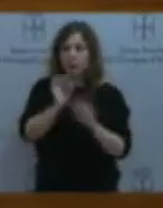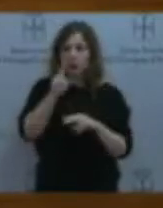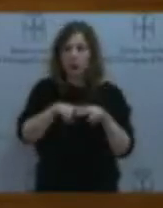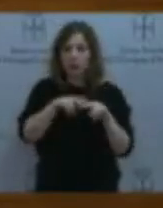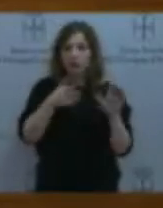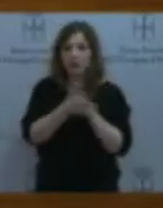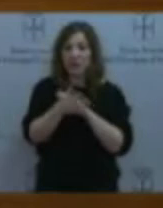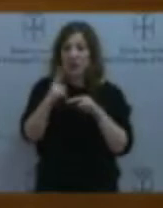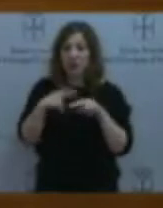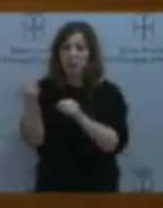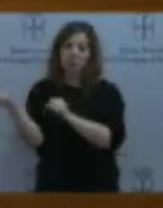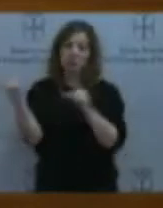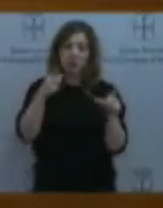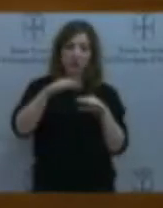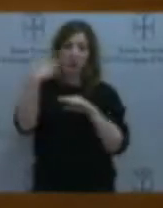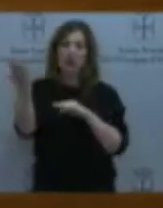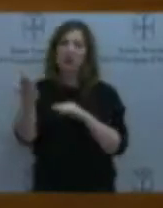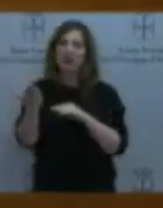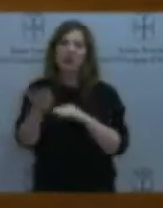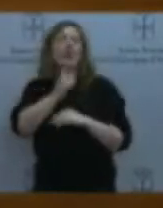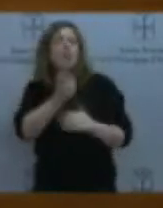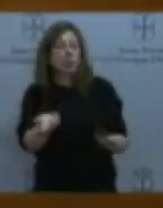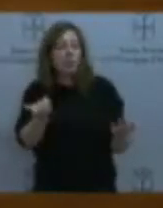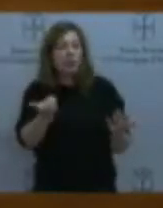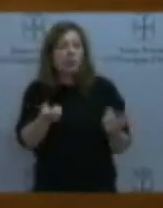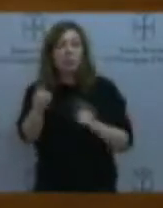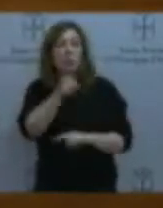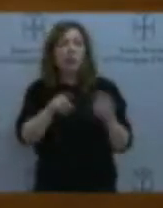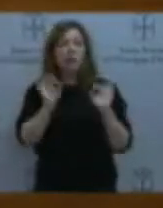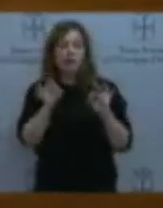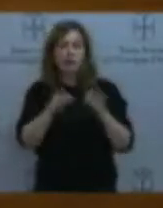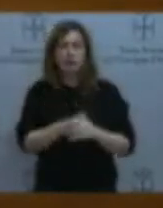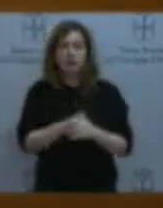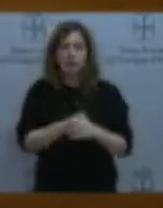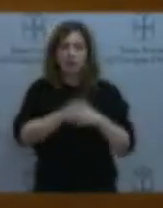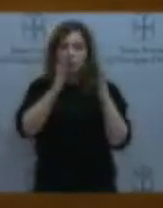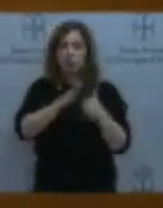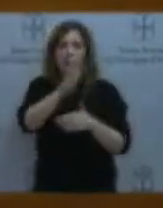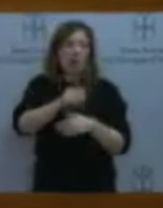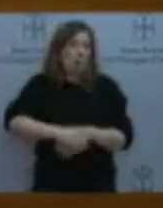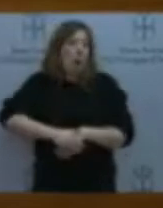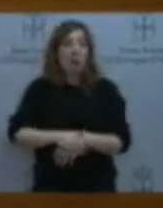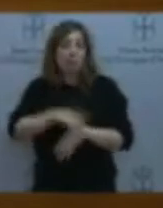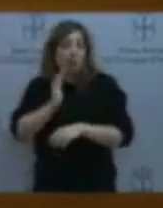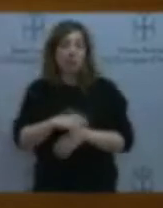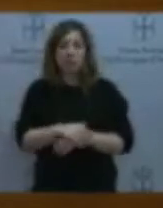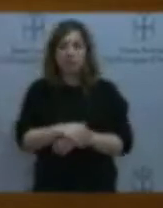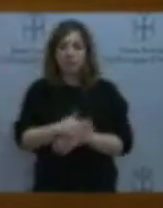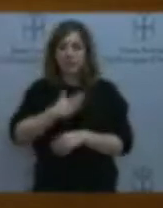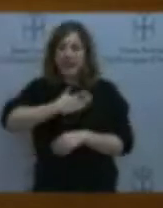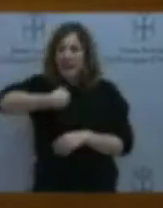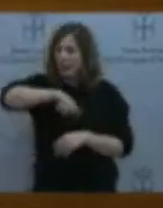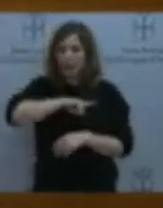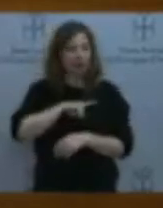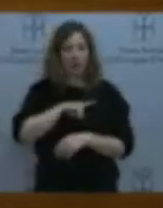importado. ¿Cómo que ahí? No, pues ese es el problema. Ese es el problema, que a usted le parece que ahí, pues eso a nosotros no nos parece. Se